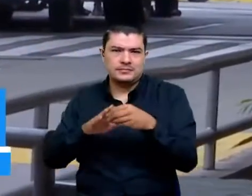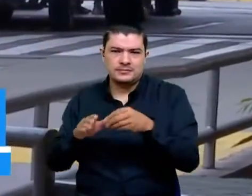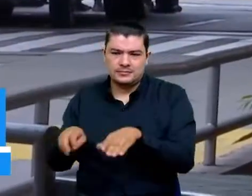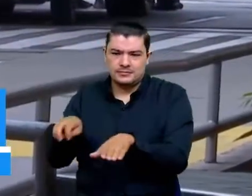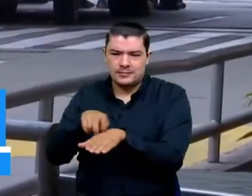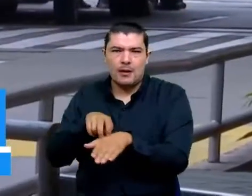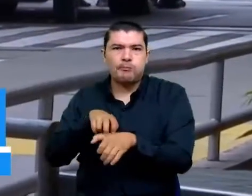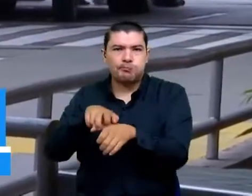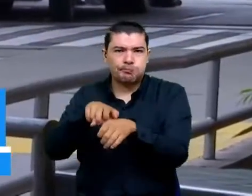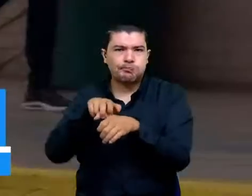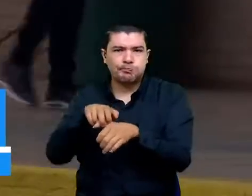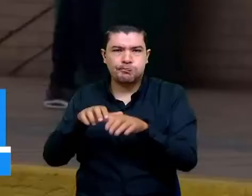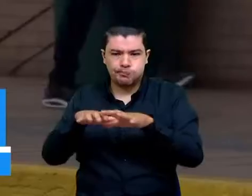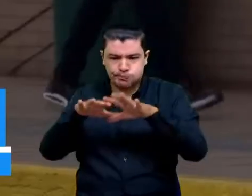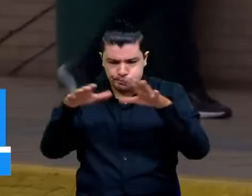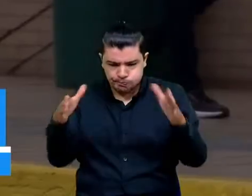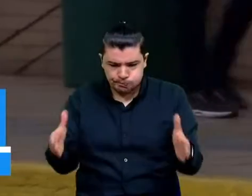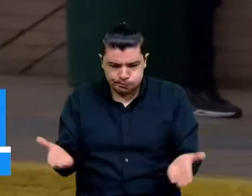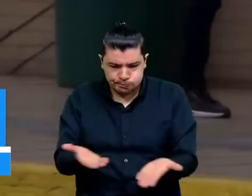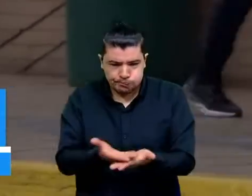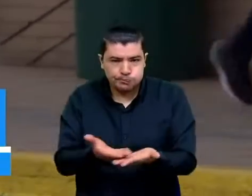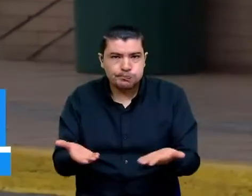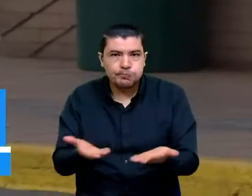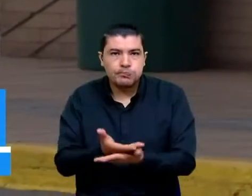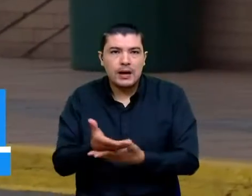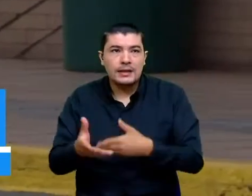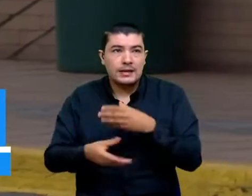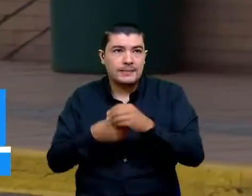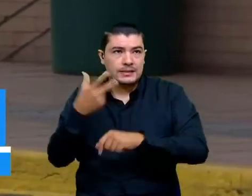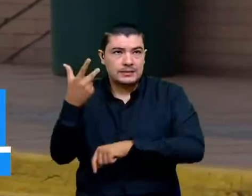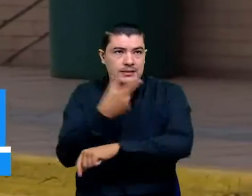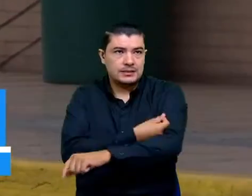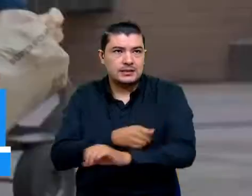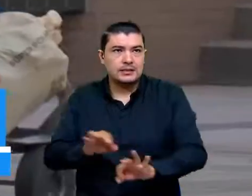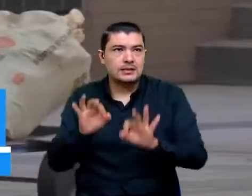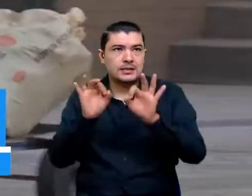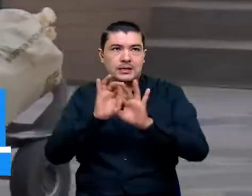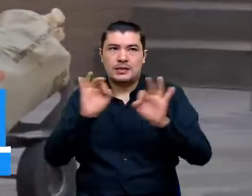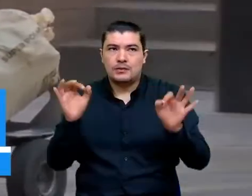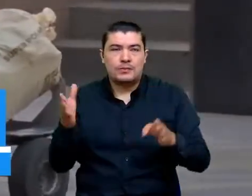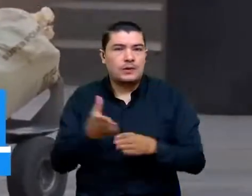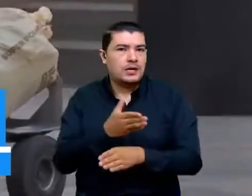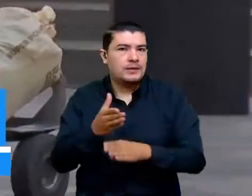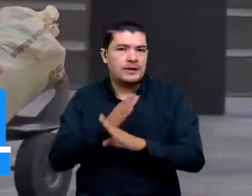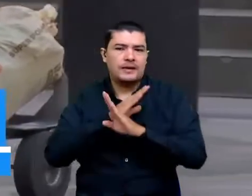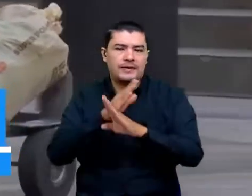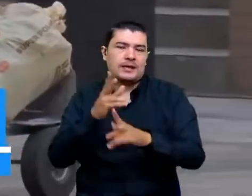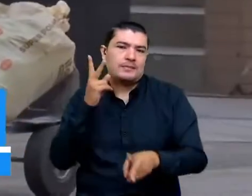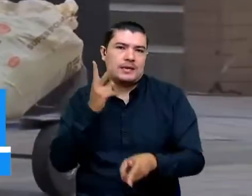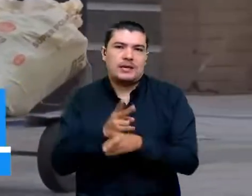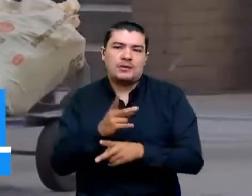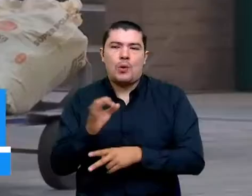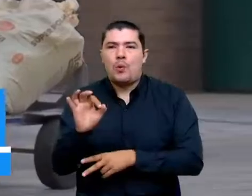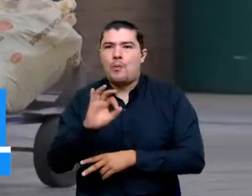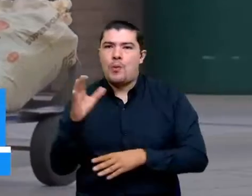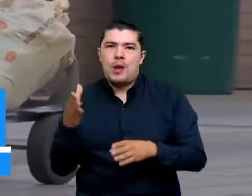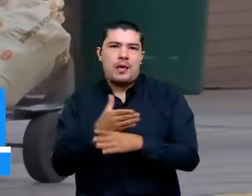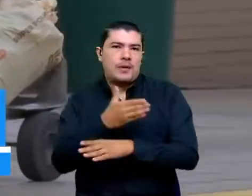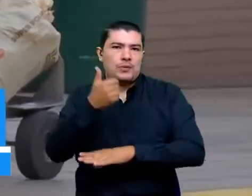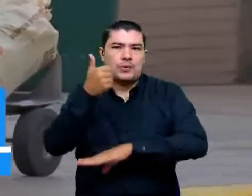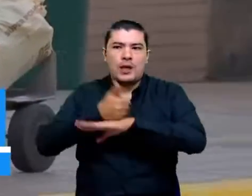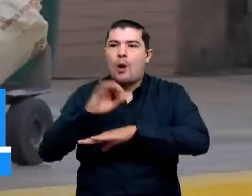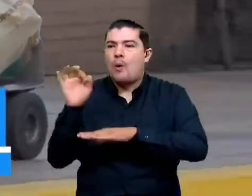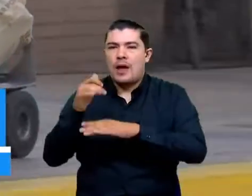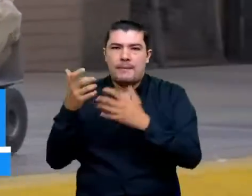debidos guacales y con sus vacunas y todo eso para no tener inconvenientes con las autoridades y con los mismos, con la